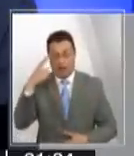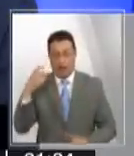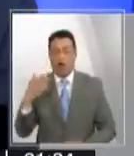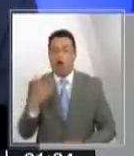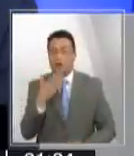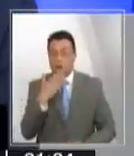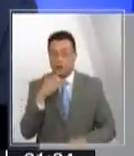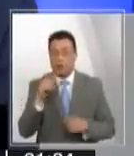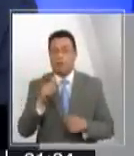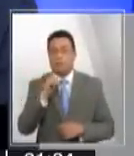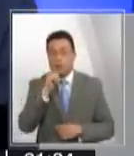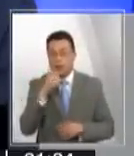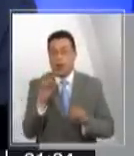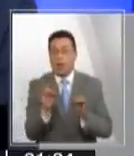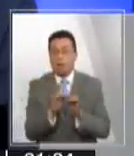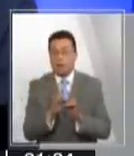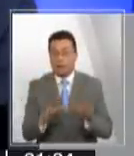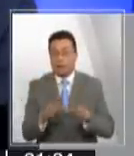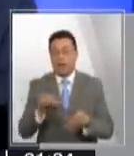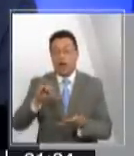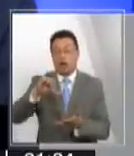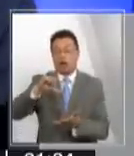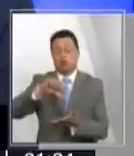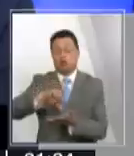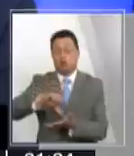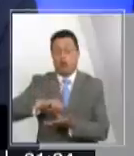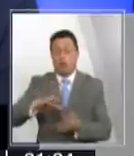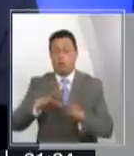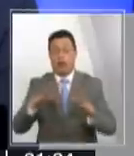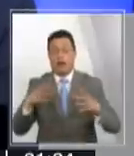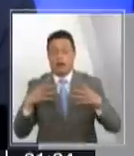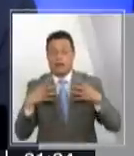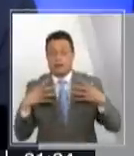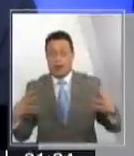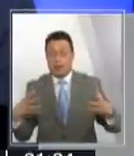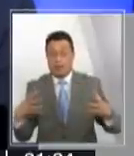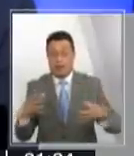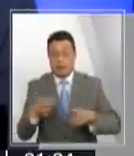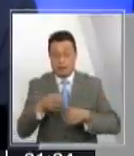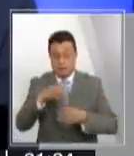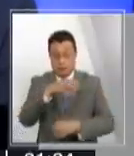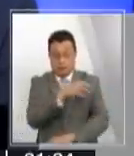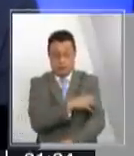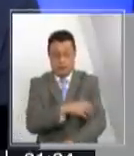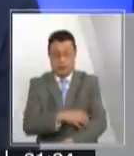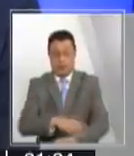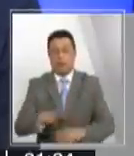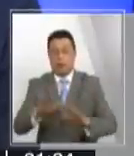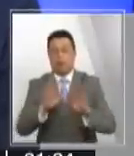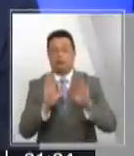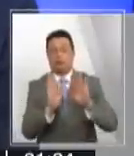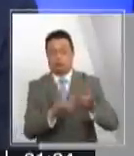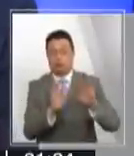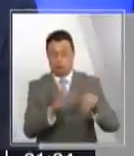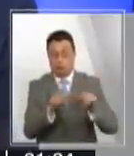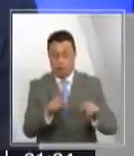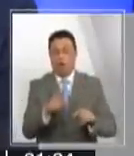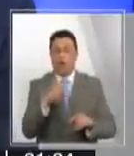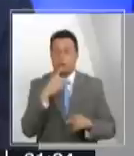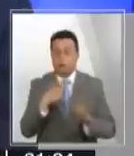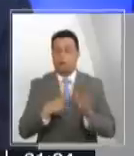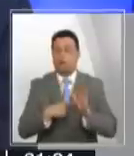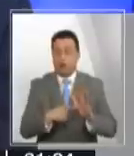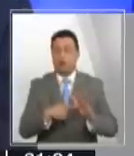mañana, particularmente en las ciudades más grandes, los centros urbanos más importantes, van a haber niveles de abstención que van a dar cuenta de una